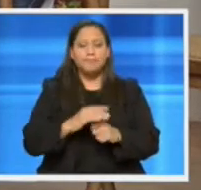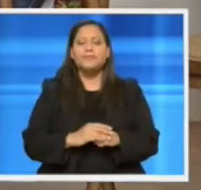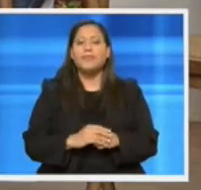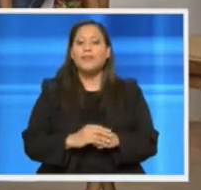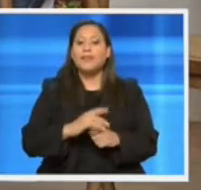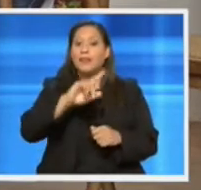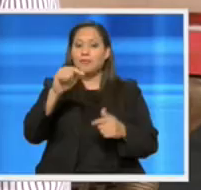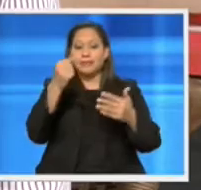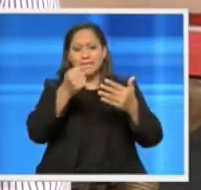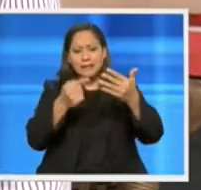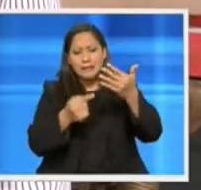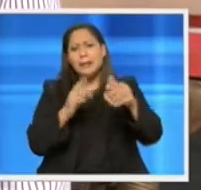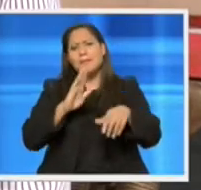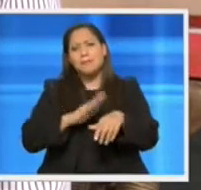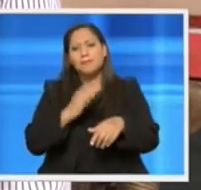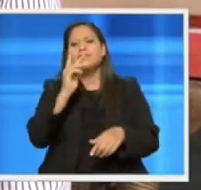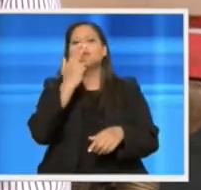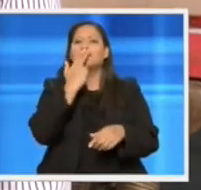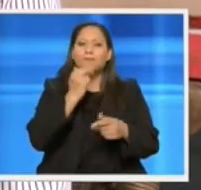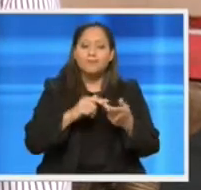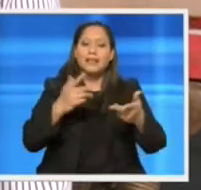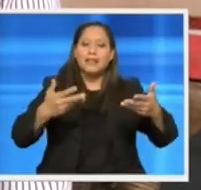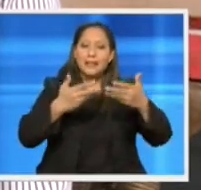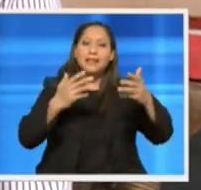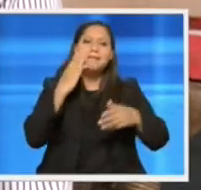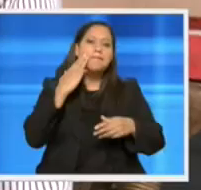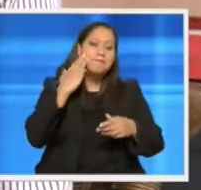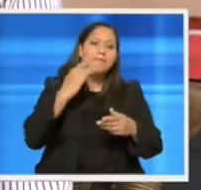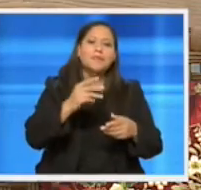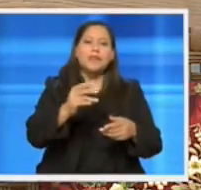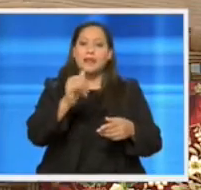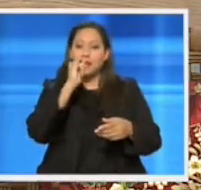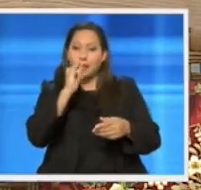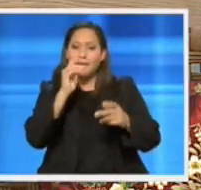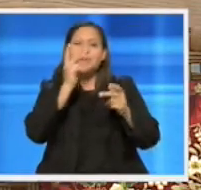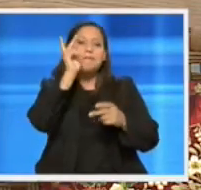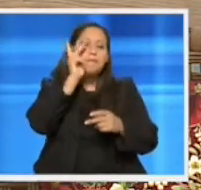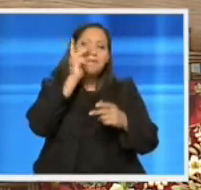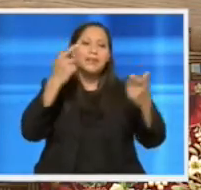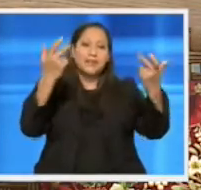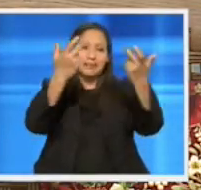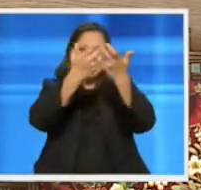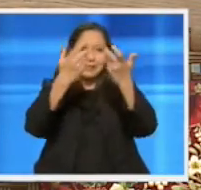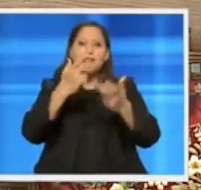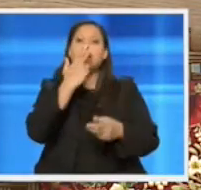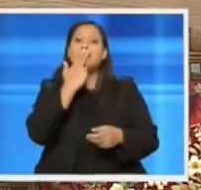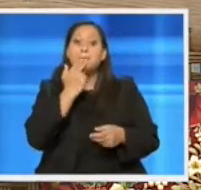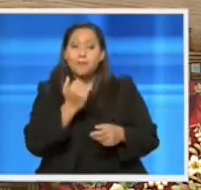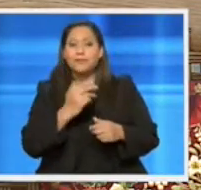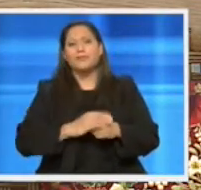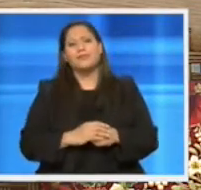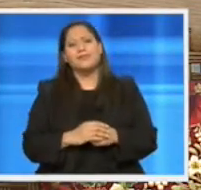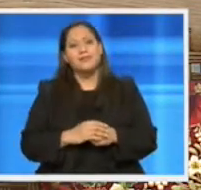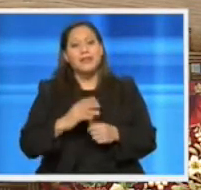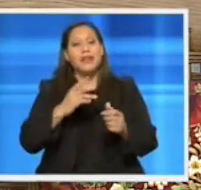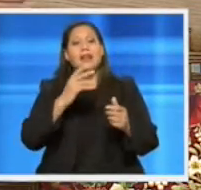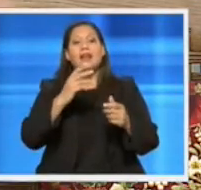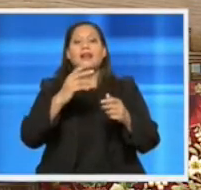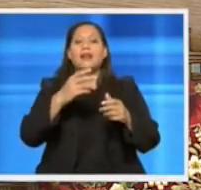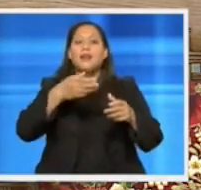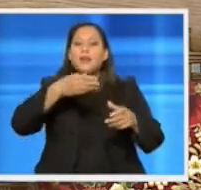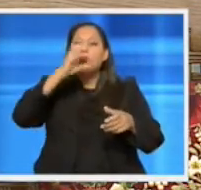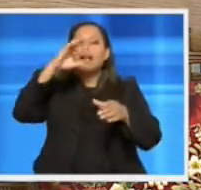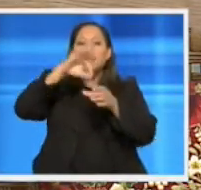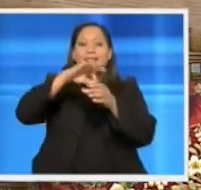a todos los demás carbohidratos, al postre, a la ensalada de manzana, al alcohol con el que brindas, al postre. Sí. Y El ponche. el